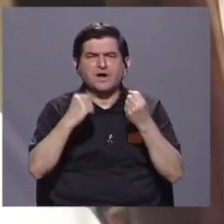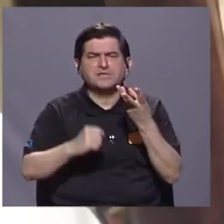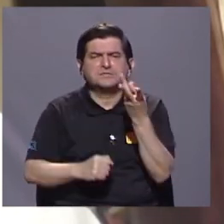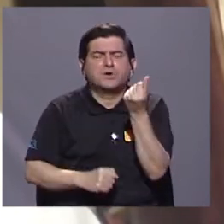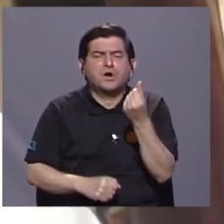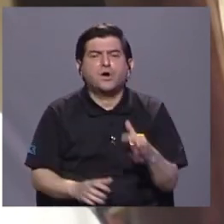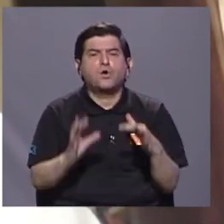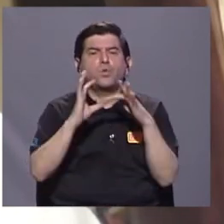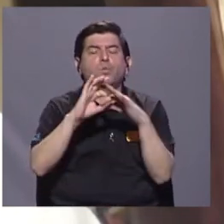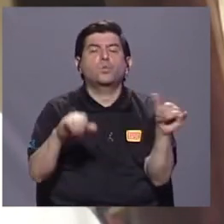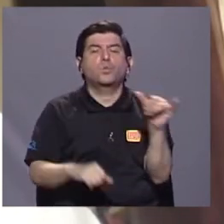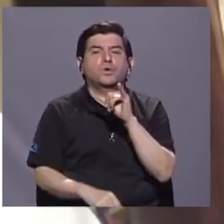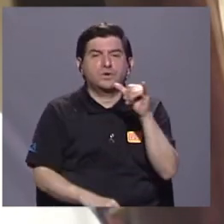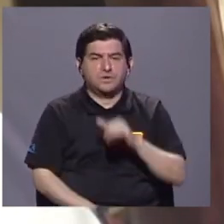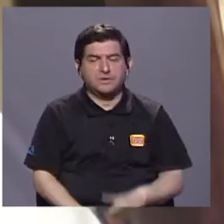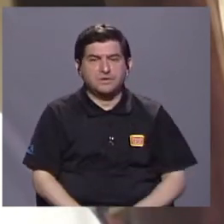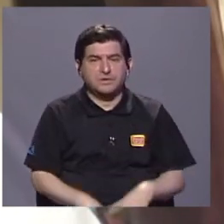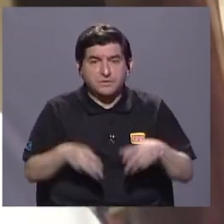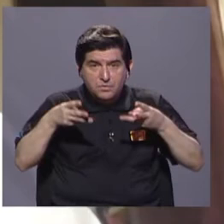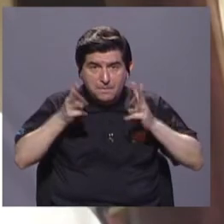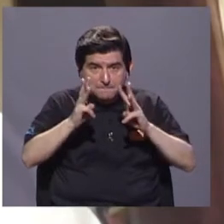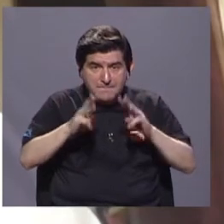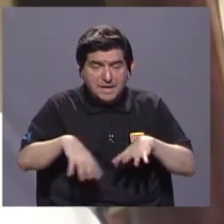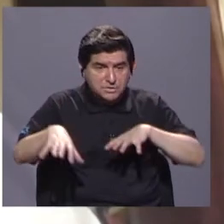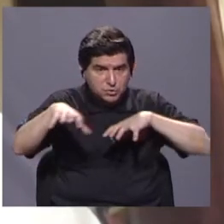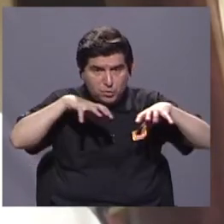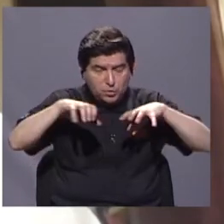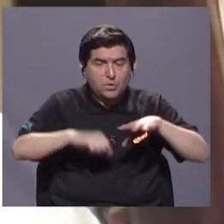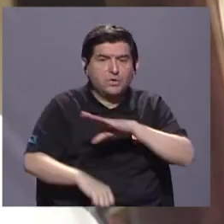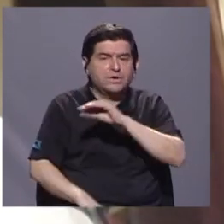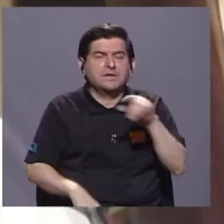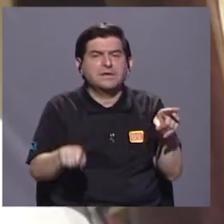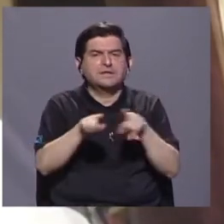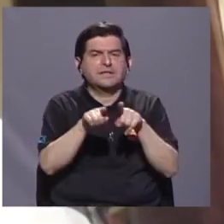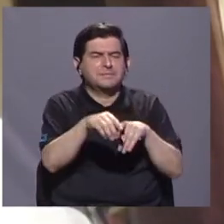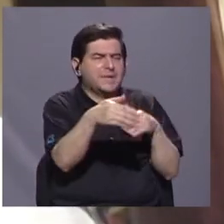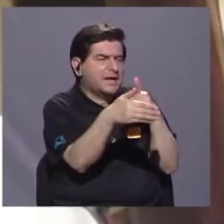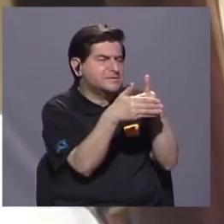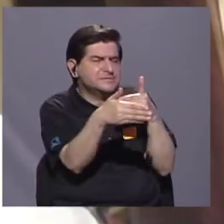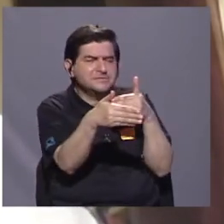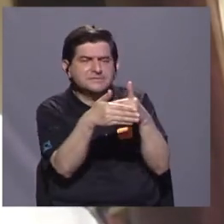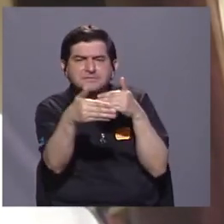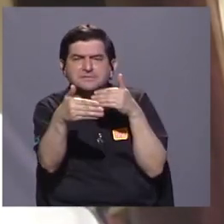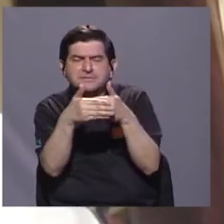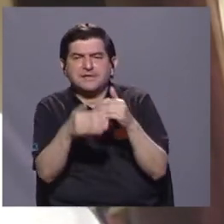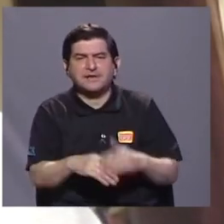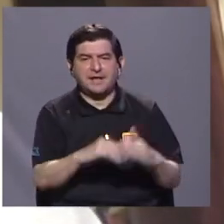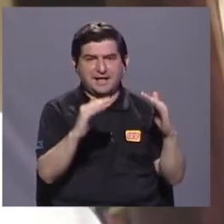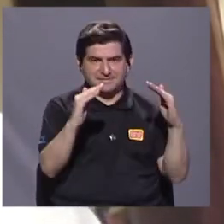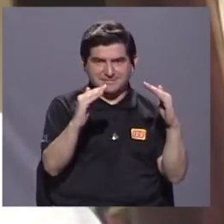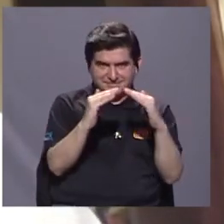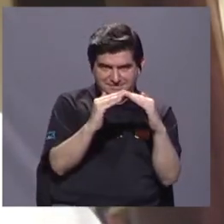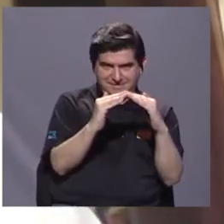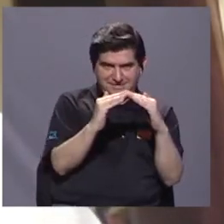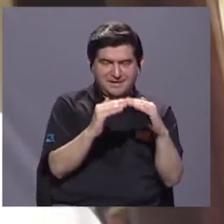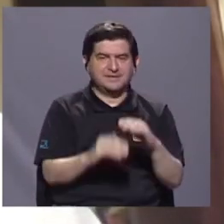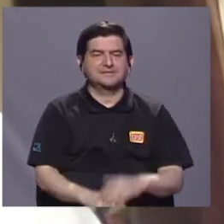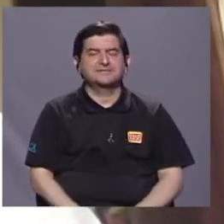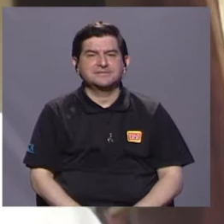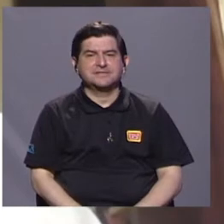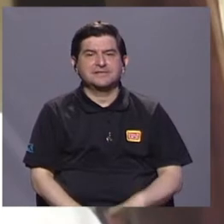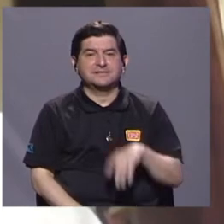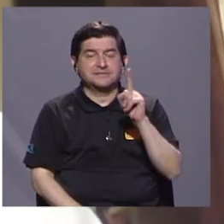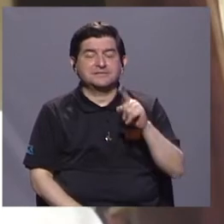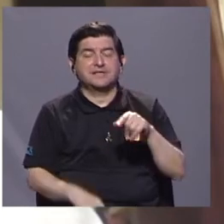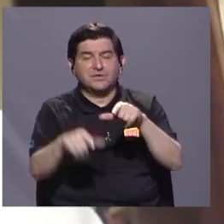Mucho asociado también al método de desplazamiento y a qué tan cercas están las viviendas o los habitantes